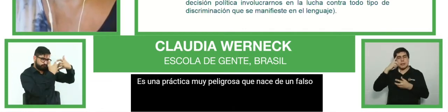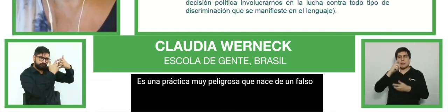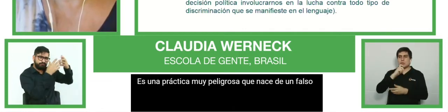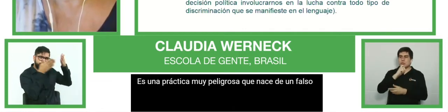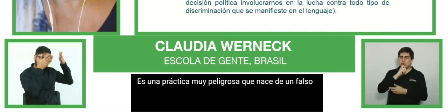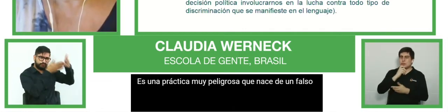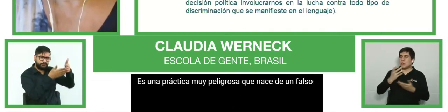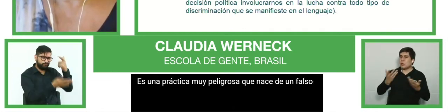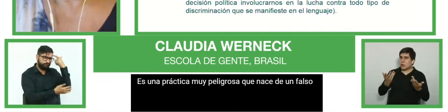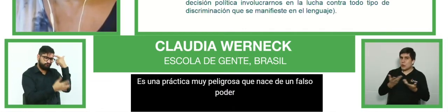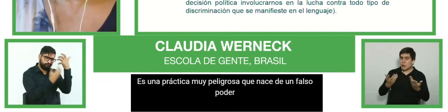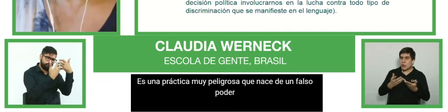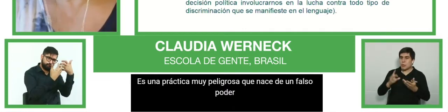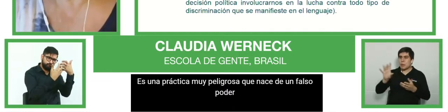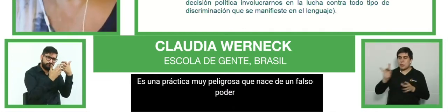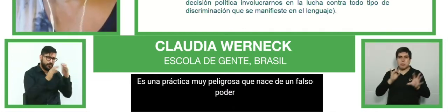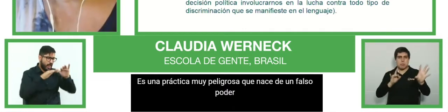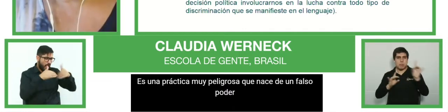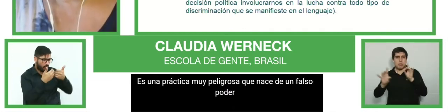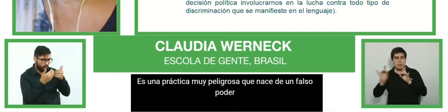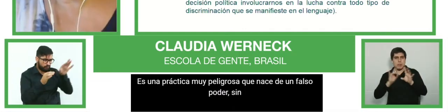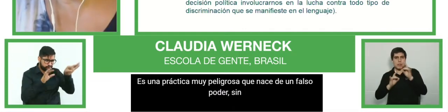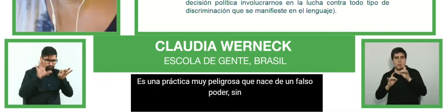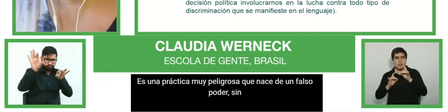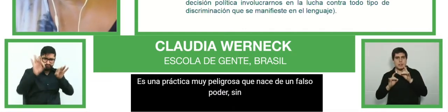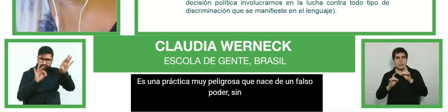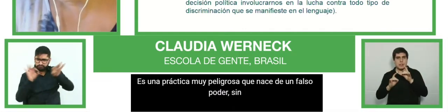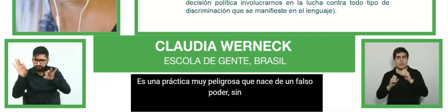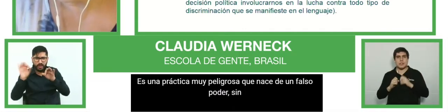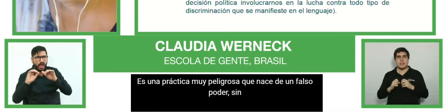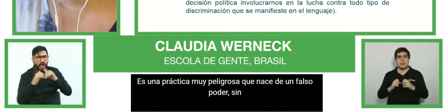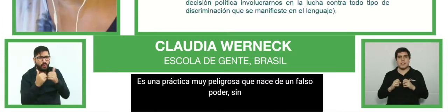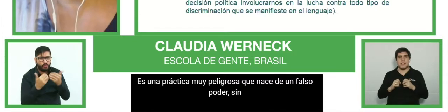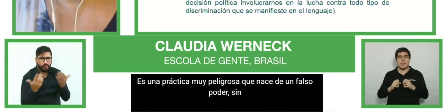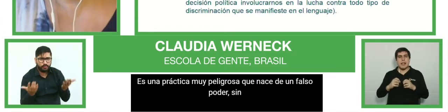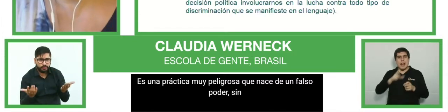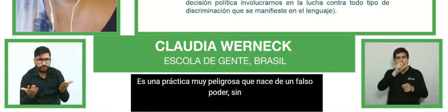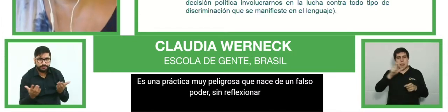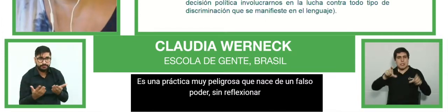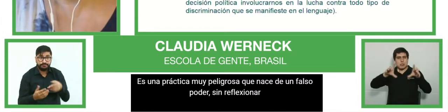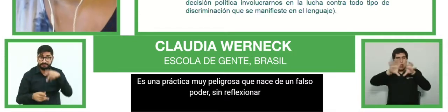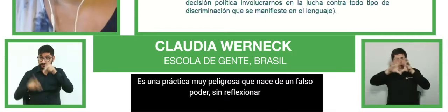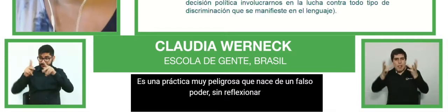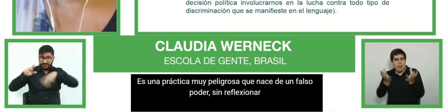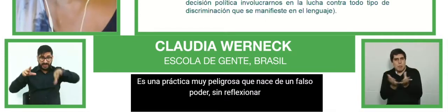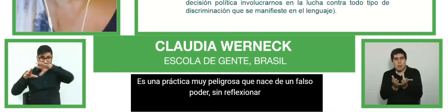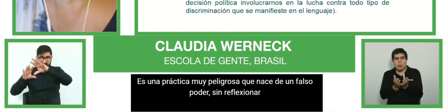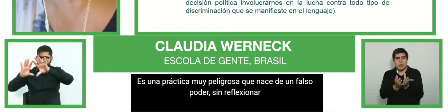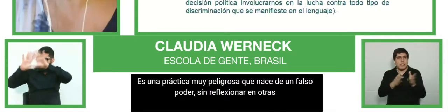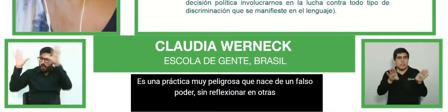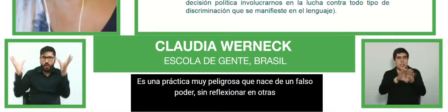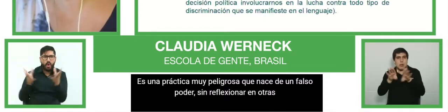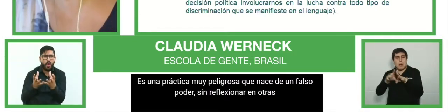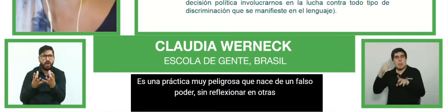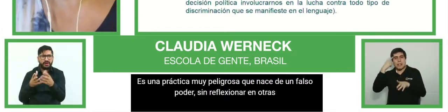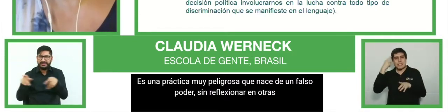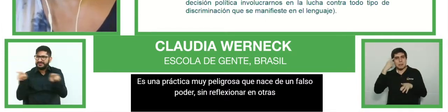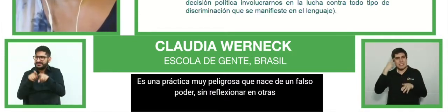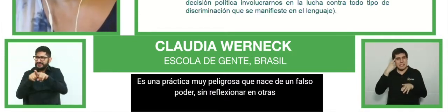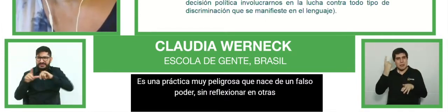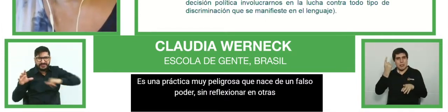exclusión. ¿Tiene sentido que la humanidad continúe ejerciendo este falso